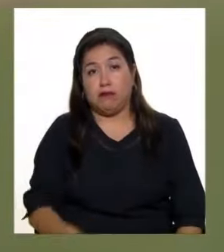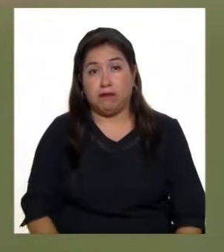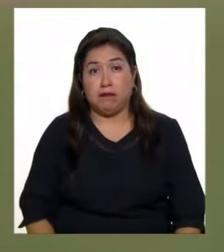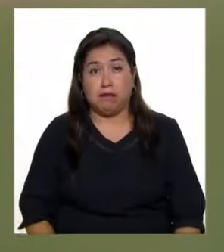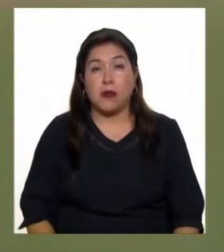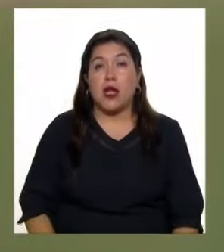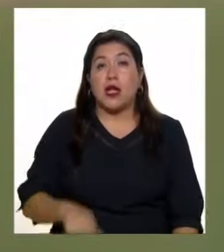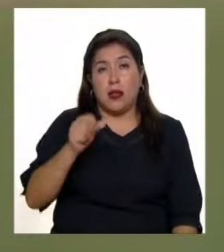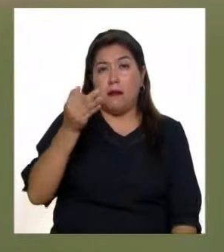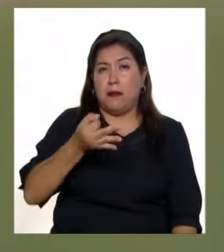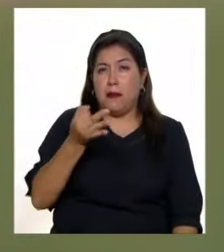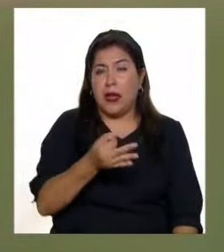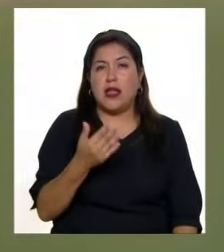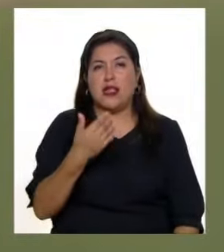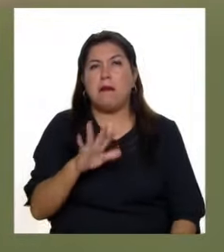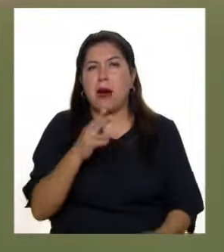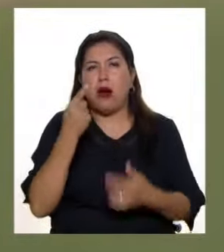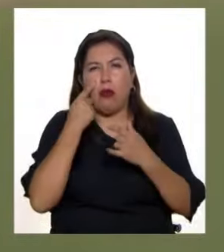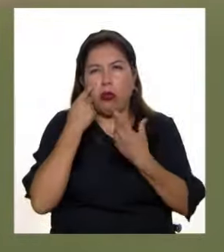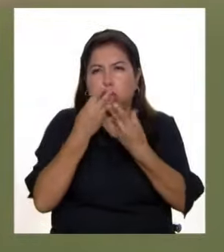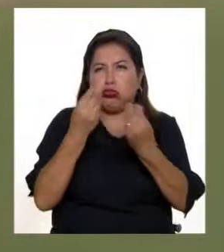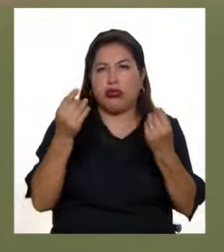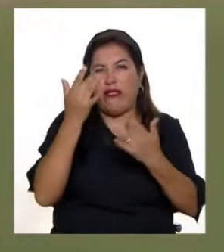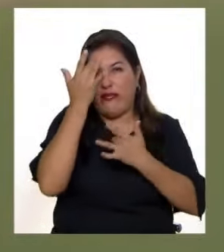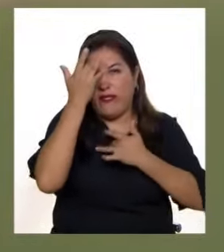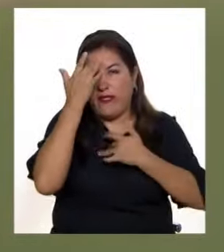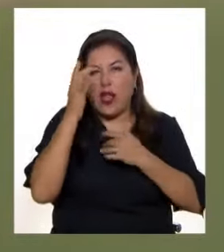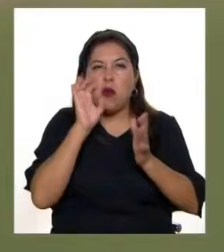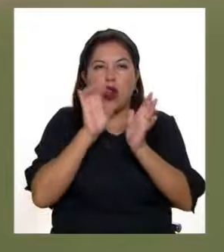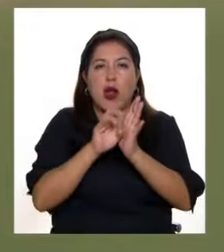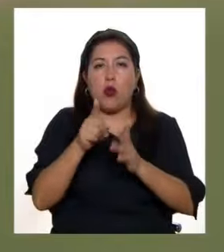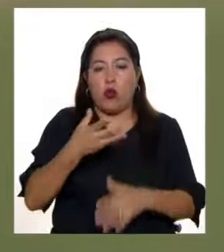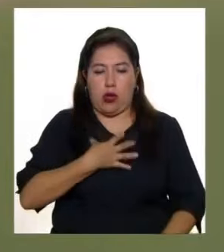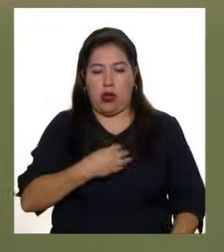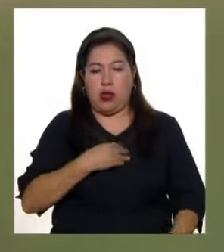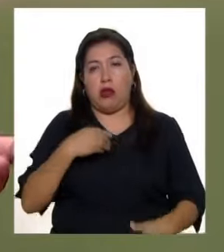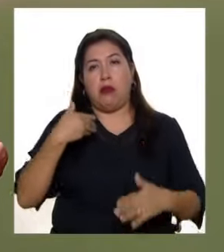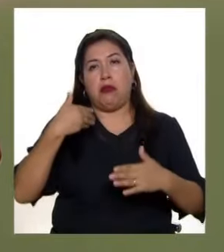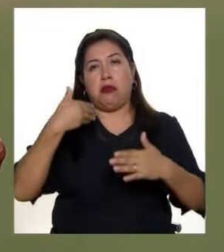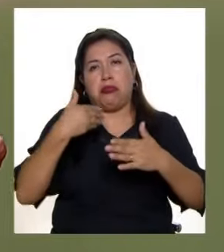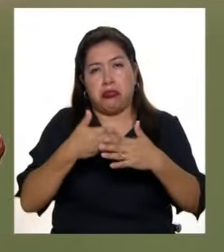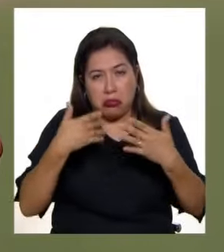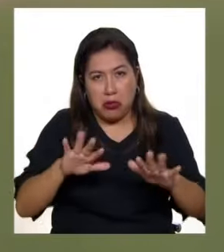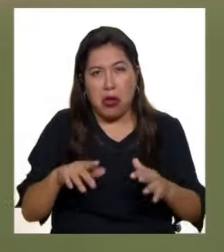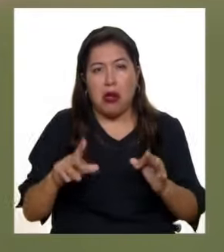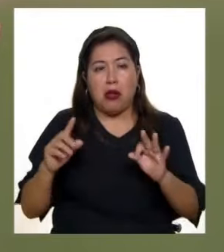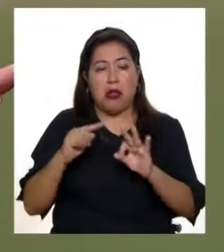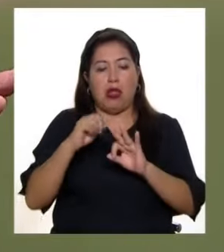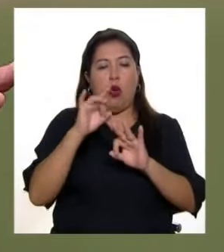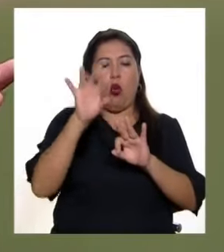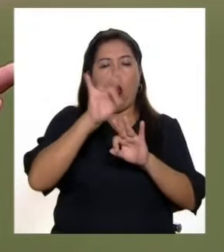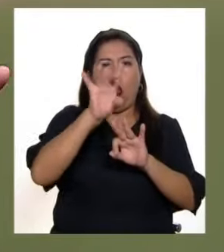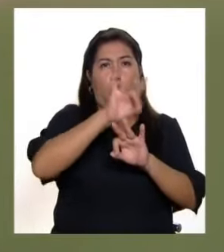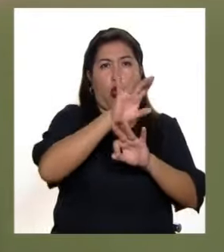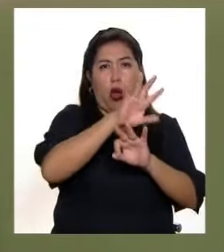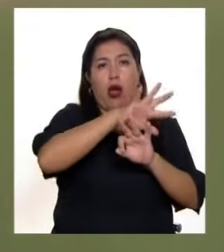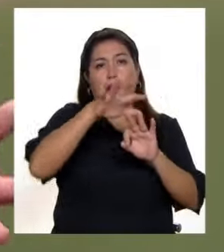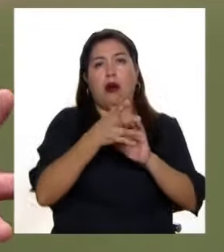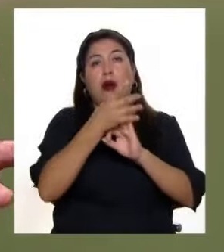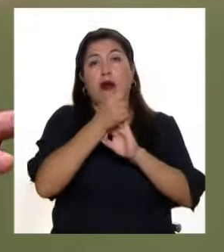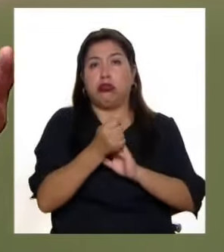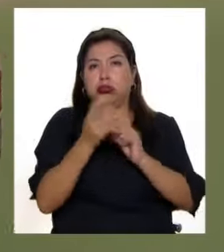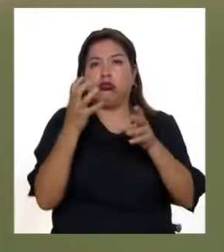cierto, es más frecuente la enfermedad en determinadas edades, puede haber un momento en que las tres lleguen juntas. Y como bien dice el doctor Tejada,